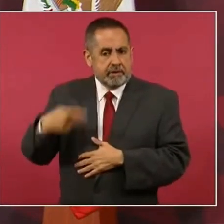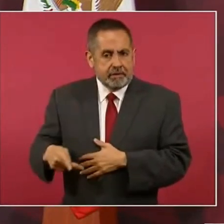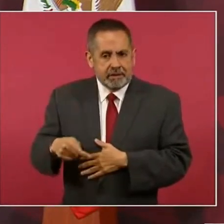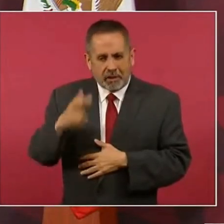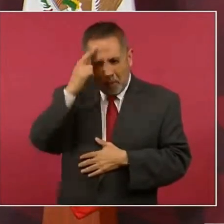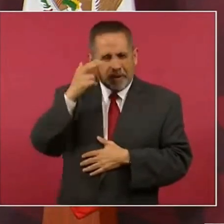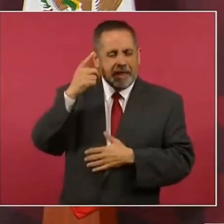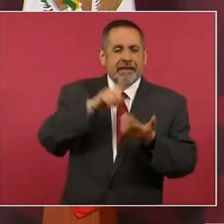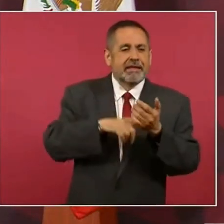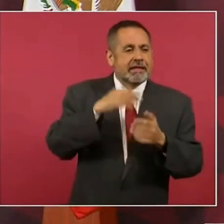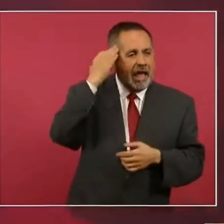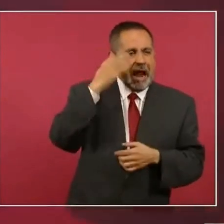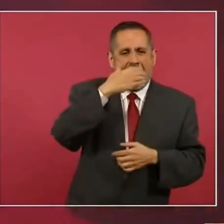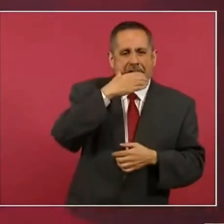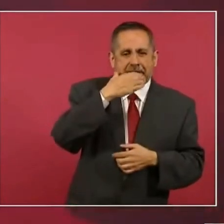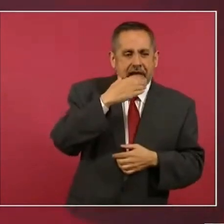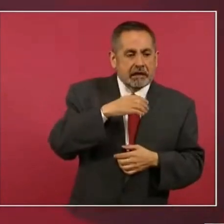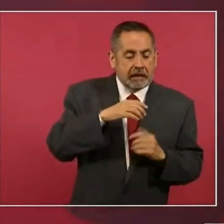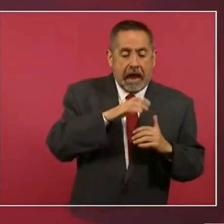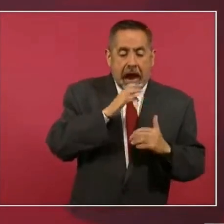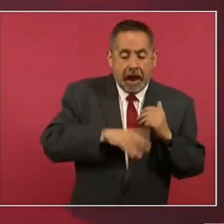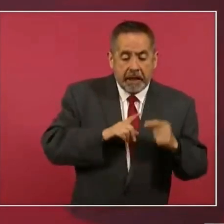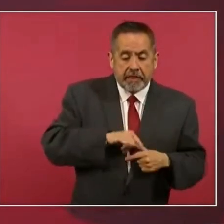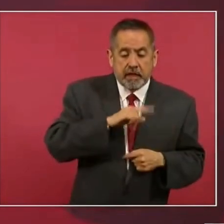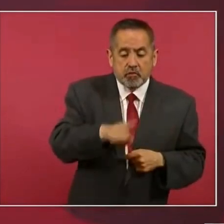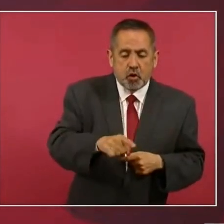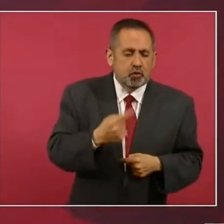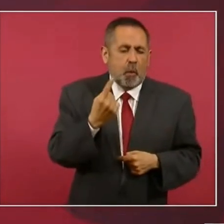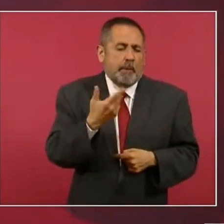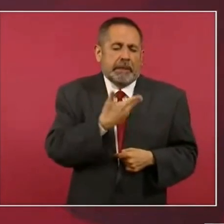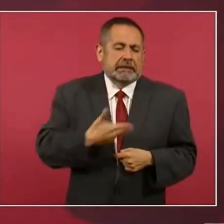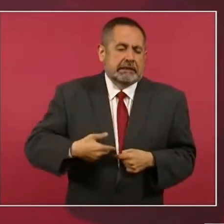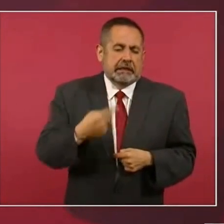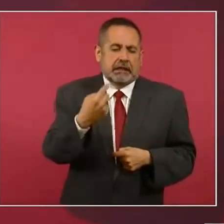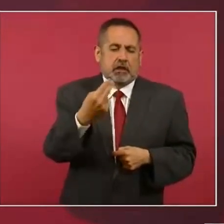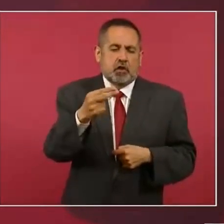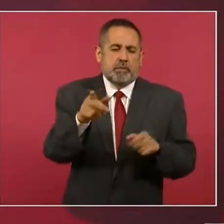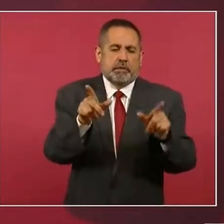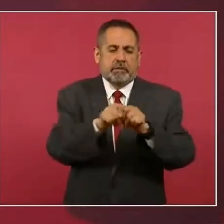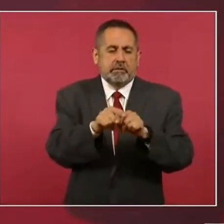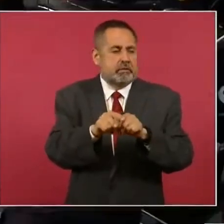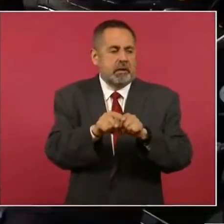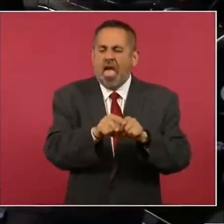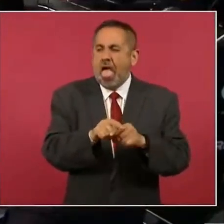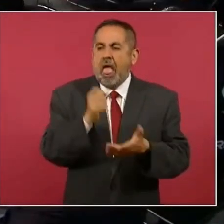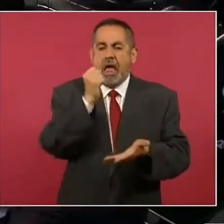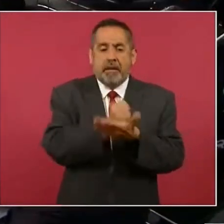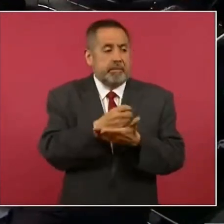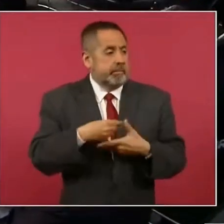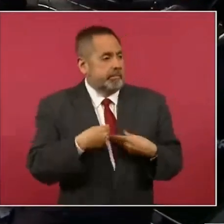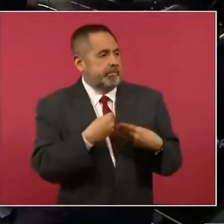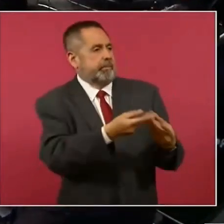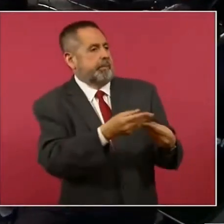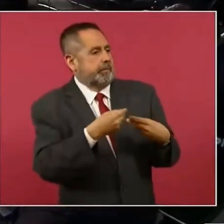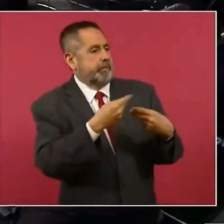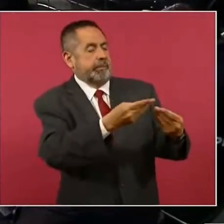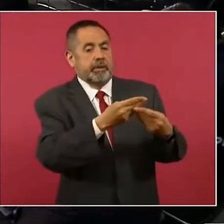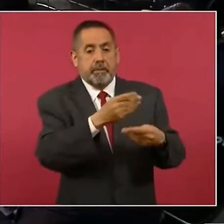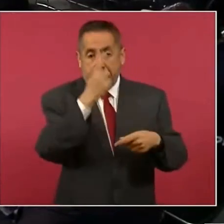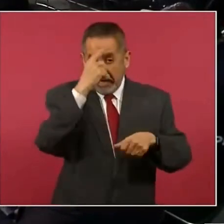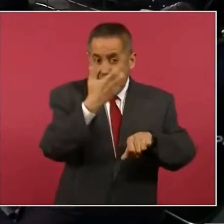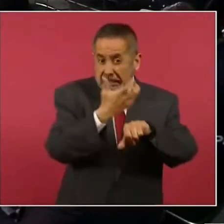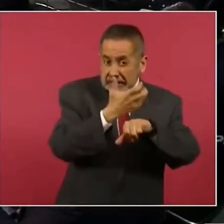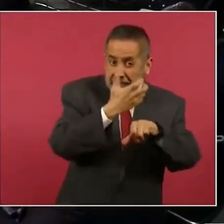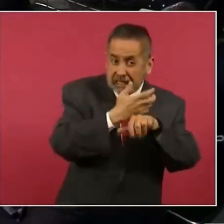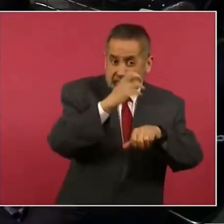al cardenismo. Un presidente que los entregó a empresas extranjeras, estadounidenses.